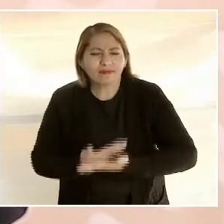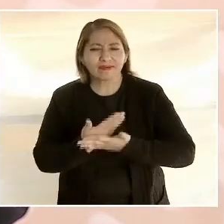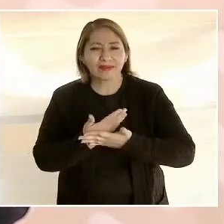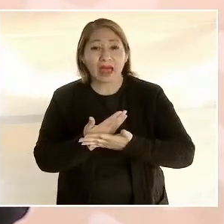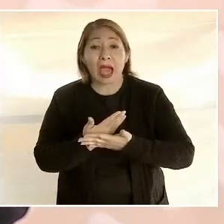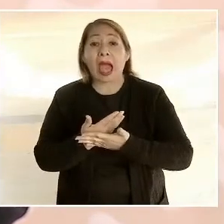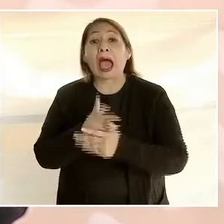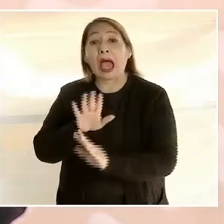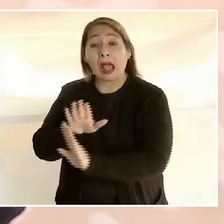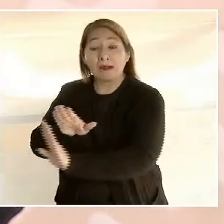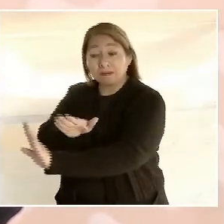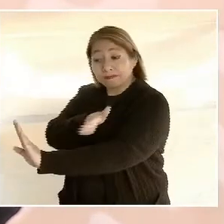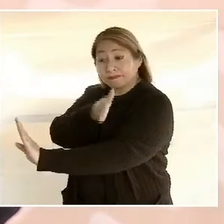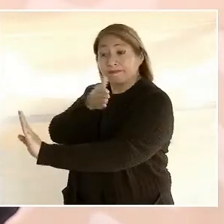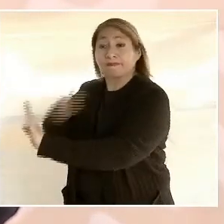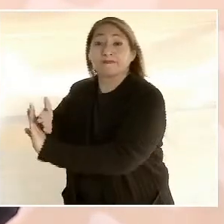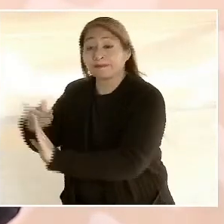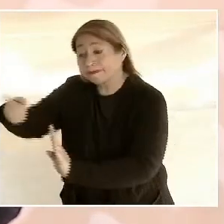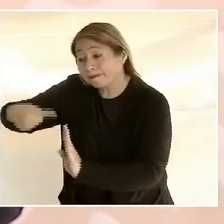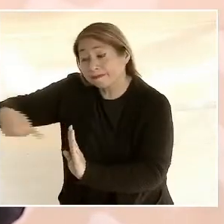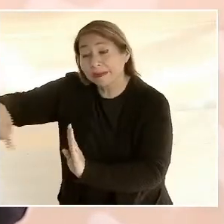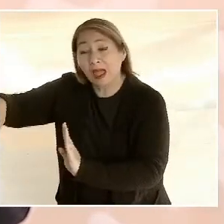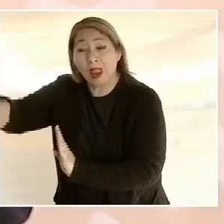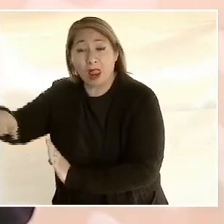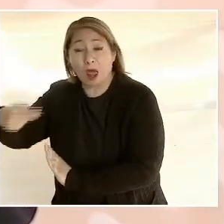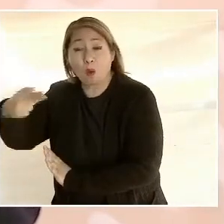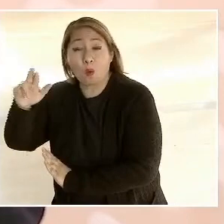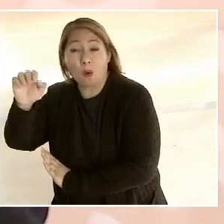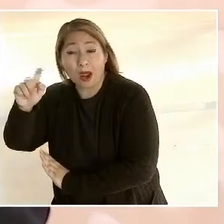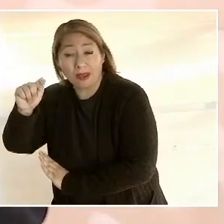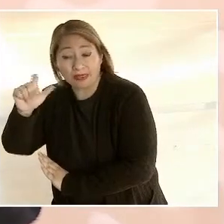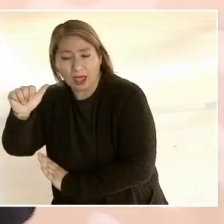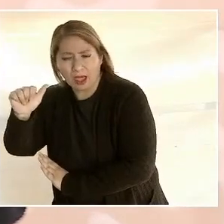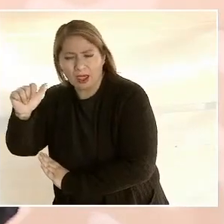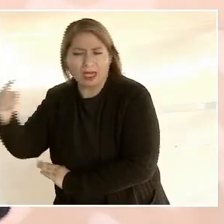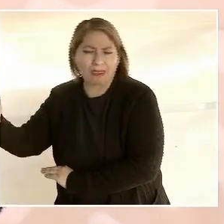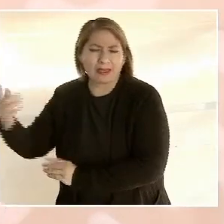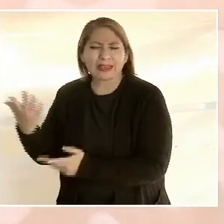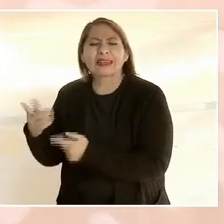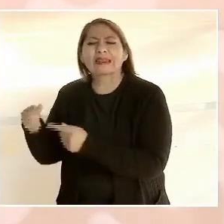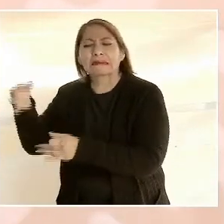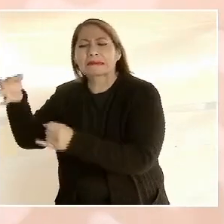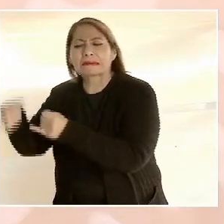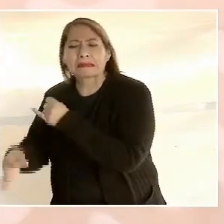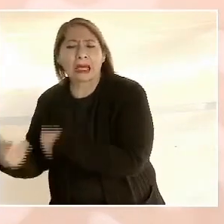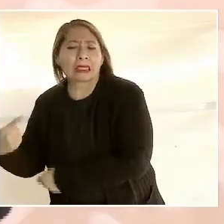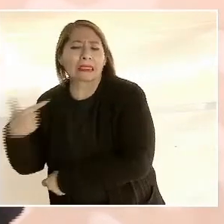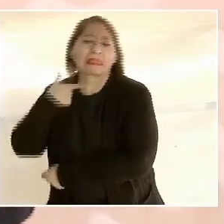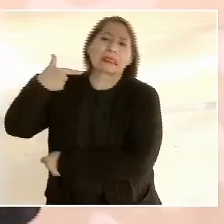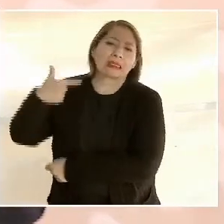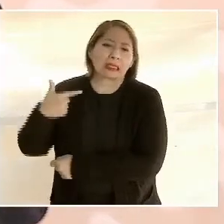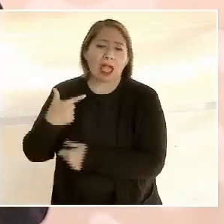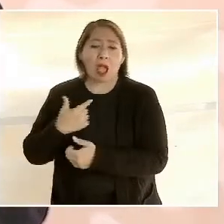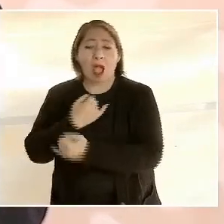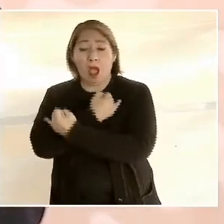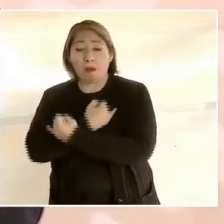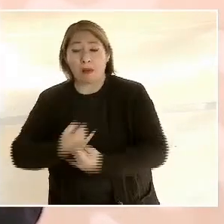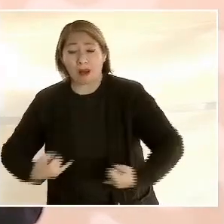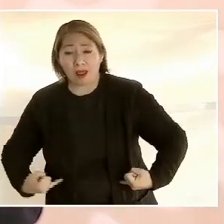oponerse al golpe de Estado que culminó con el asesinato del presidente Madero y